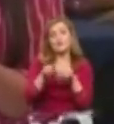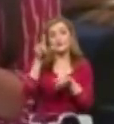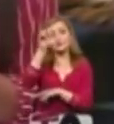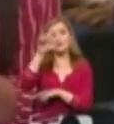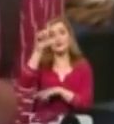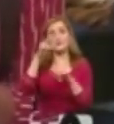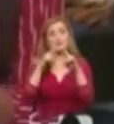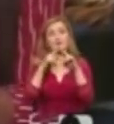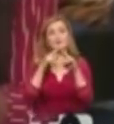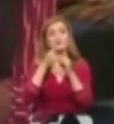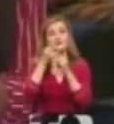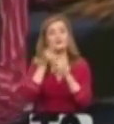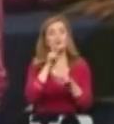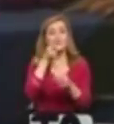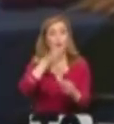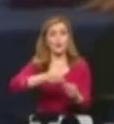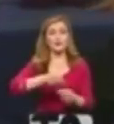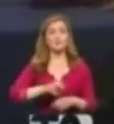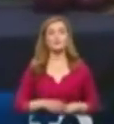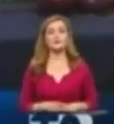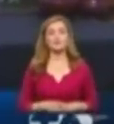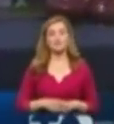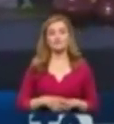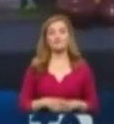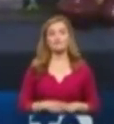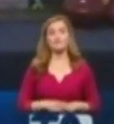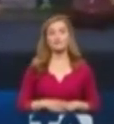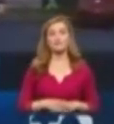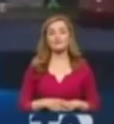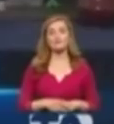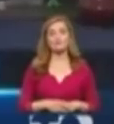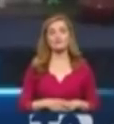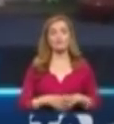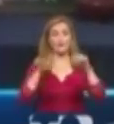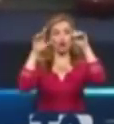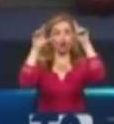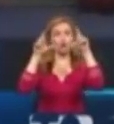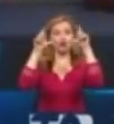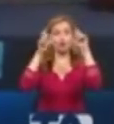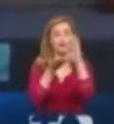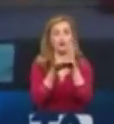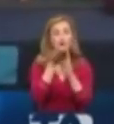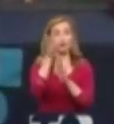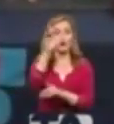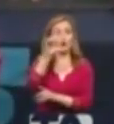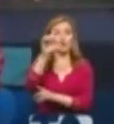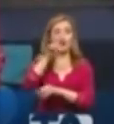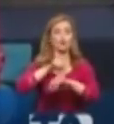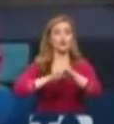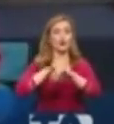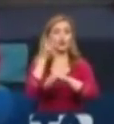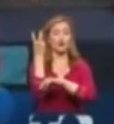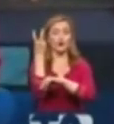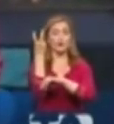Vamos a conocer a los últimos participantes, pero recordamos que las fotografías serán subidas el lunes a las 12 del día para que las